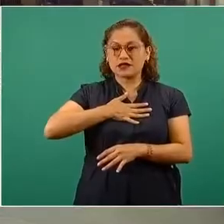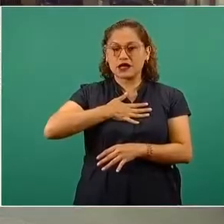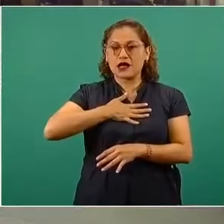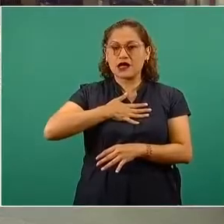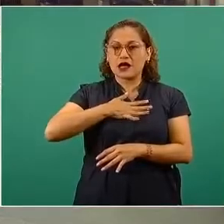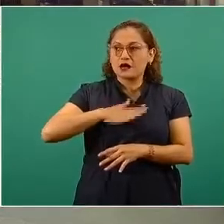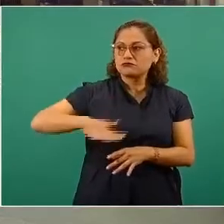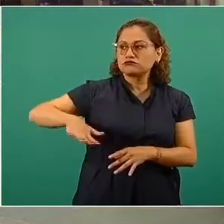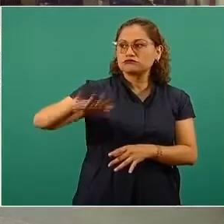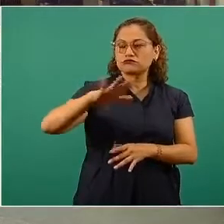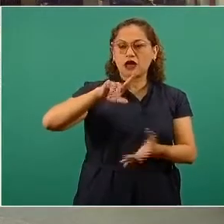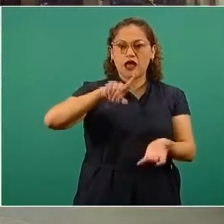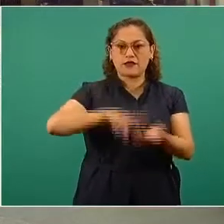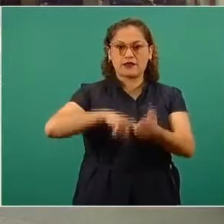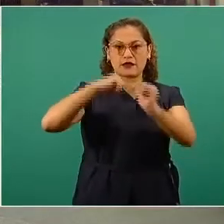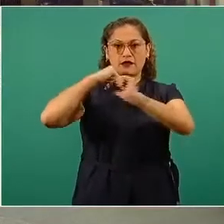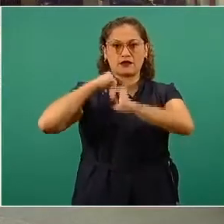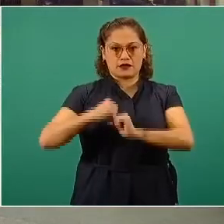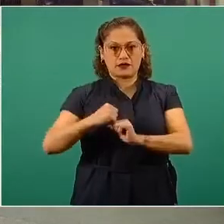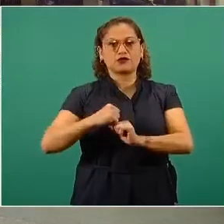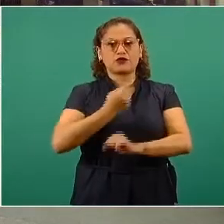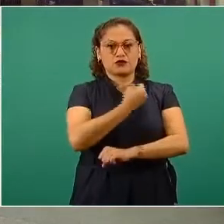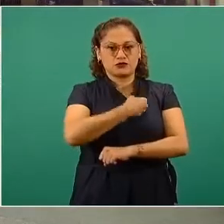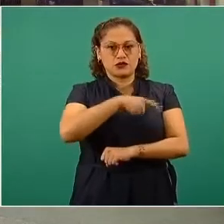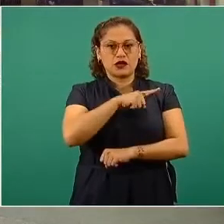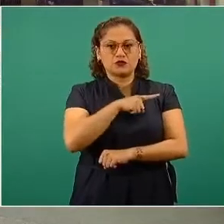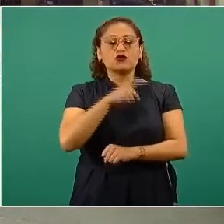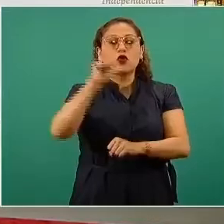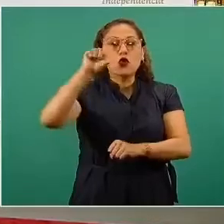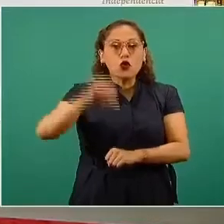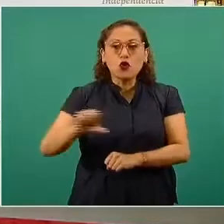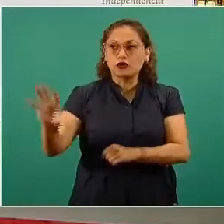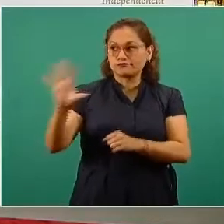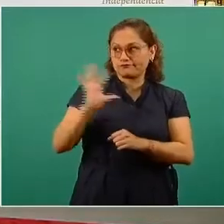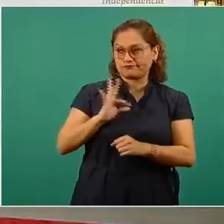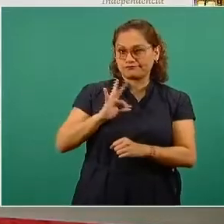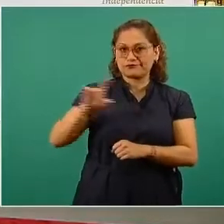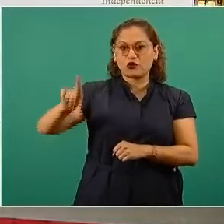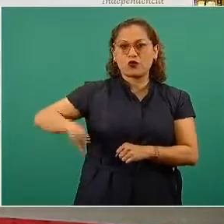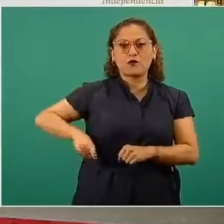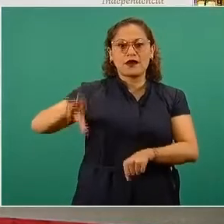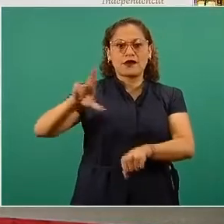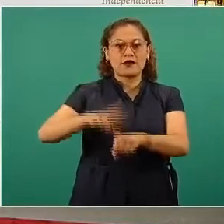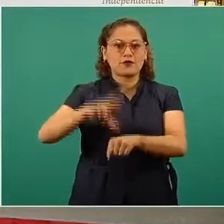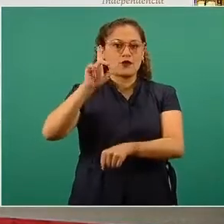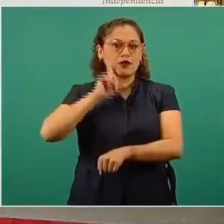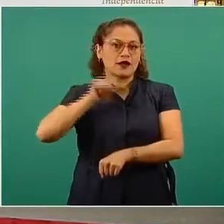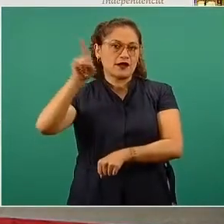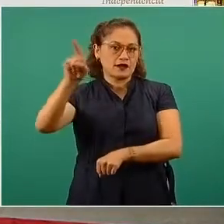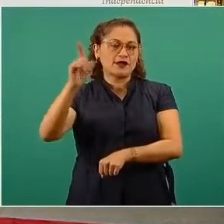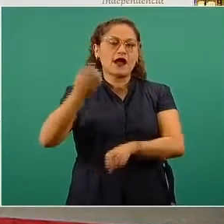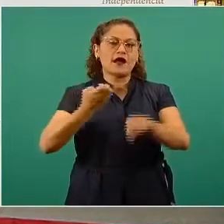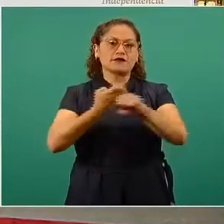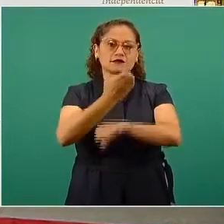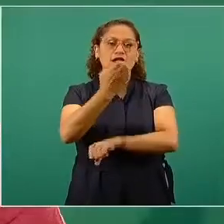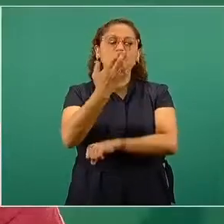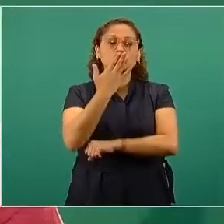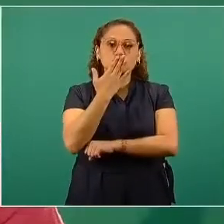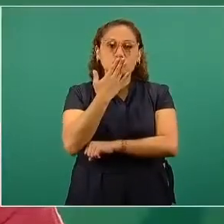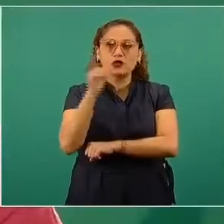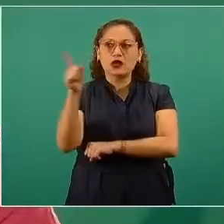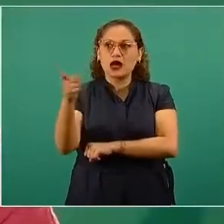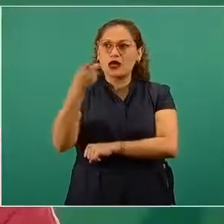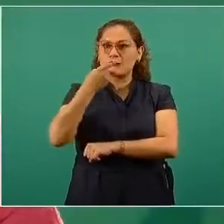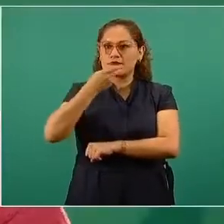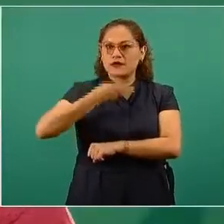mandatarias y mandatarios estatales. Hoy nos lo compartió esto la gobernadora de Sonora, reclamando que no les ha llegado la segunda dosis.